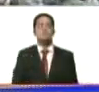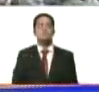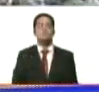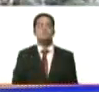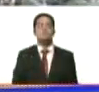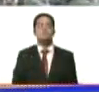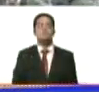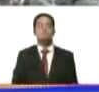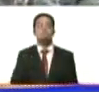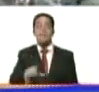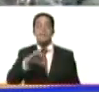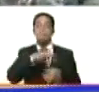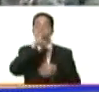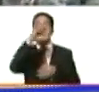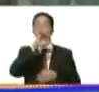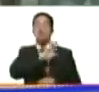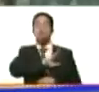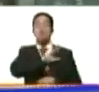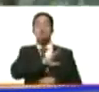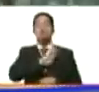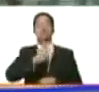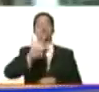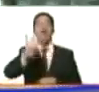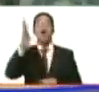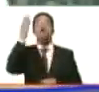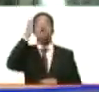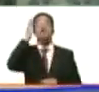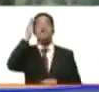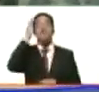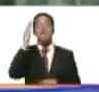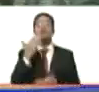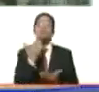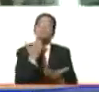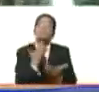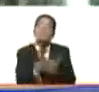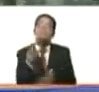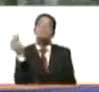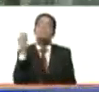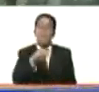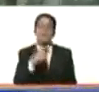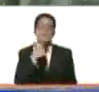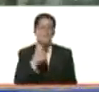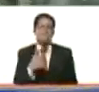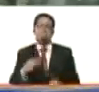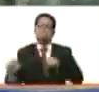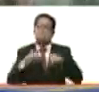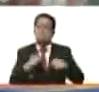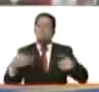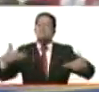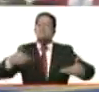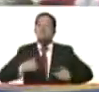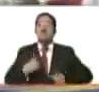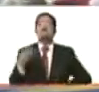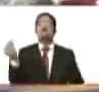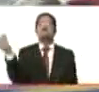Tomo el espíritu rebelde del 4 de febrero para exigir más. Hagamos más por nuestra patria.